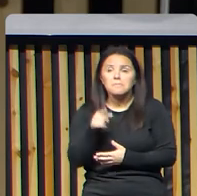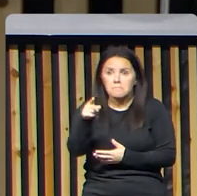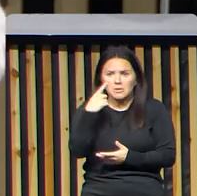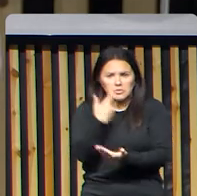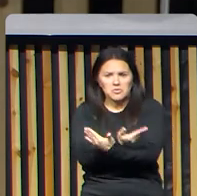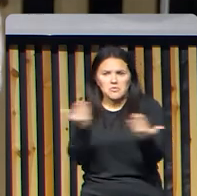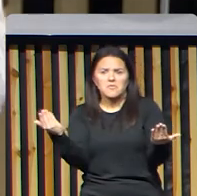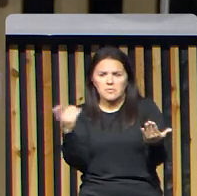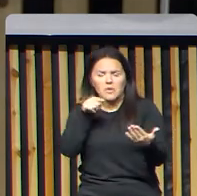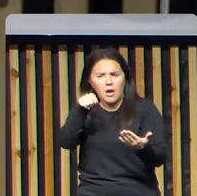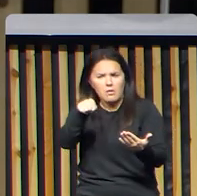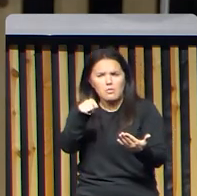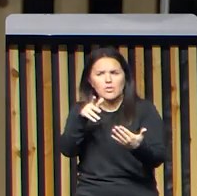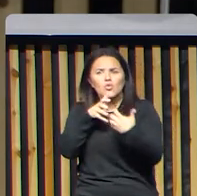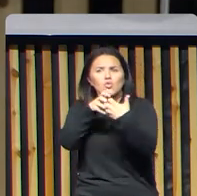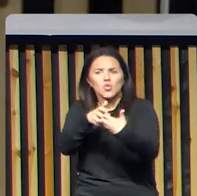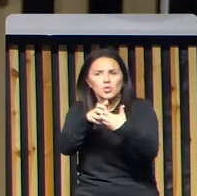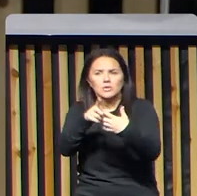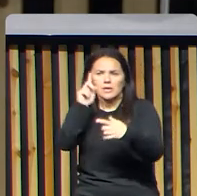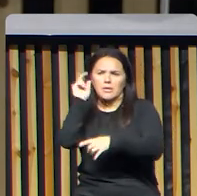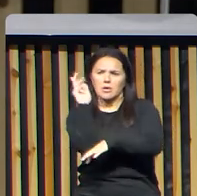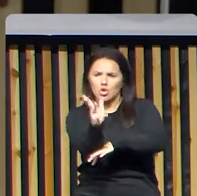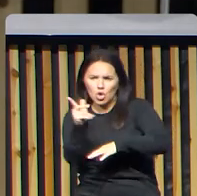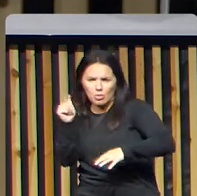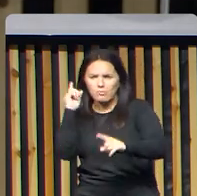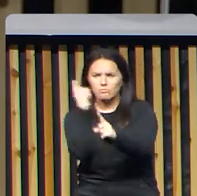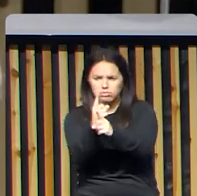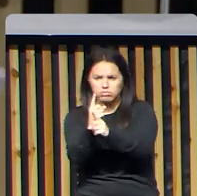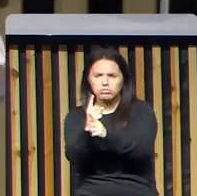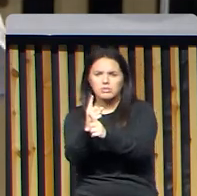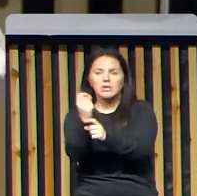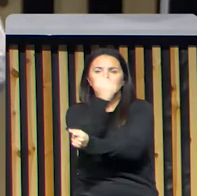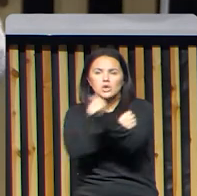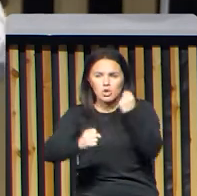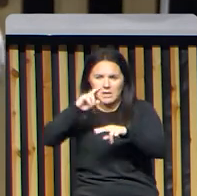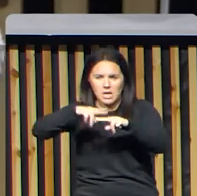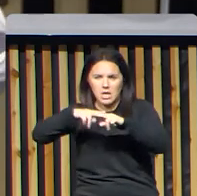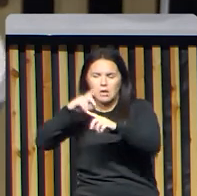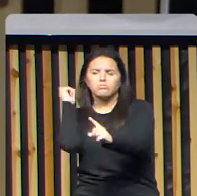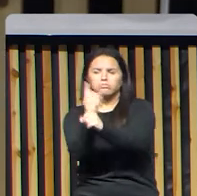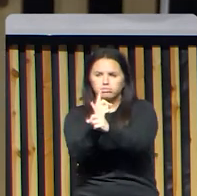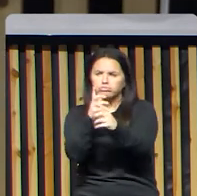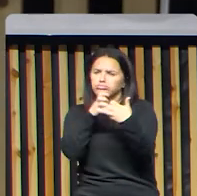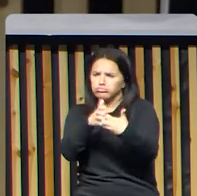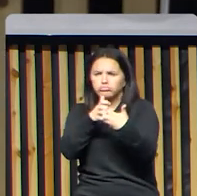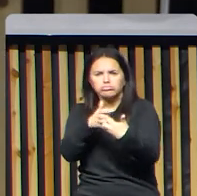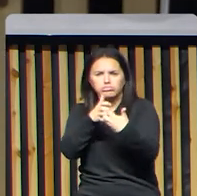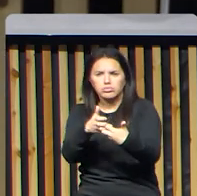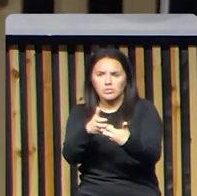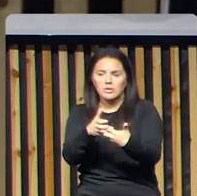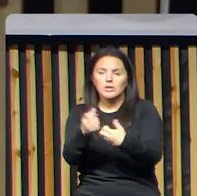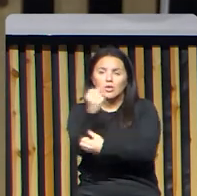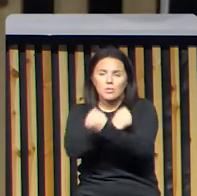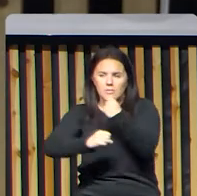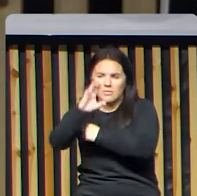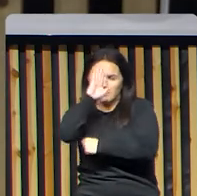fuente muy fiable Pues de lucha contra la corrupción y contra la economía negra no la economía oculta